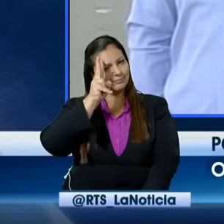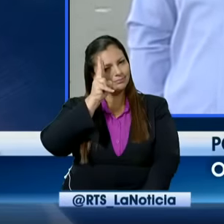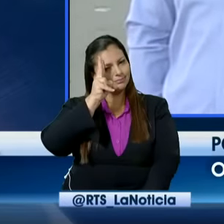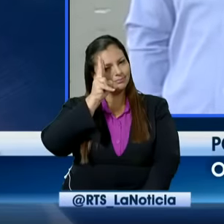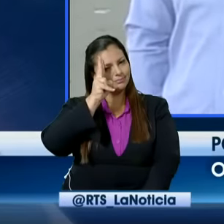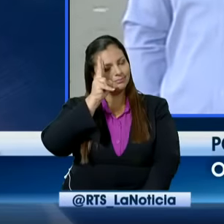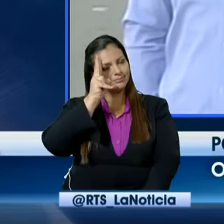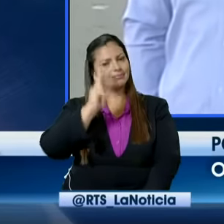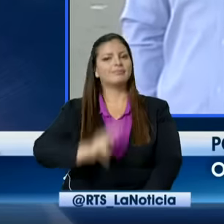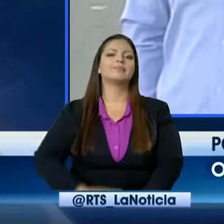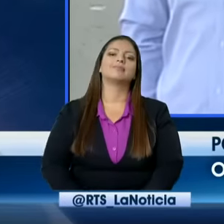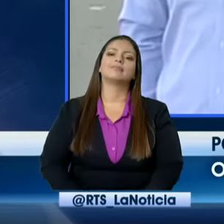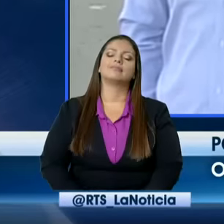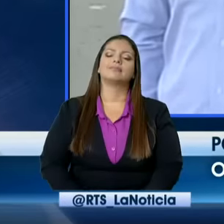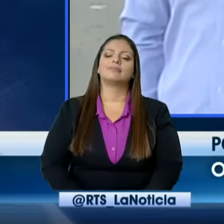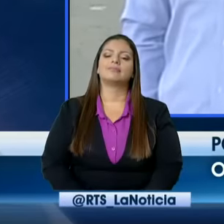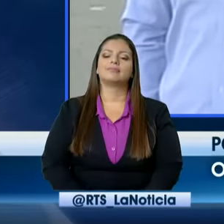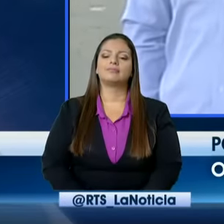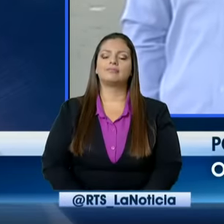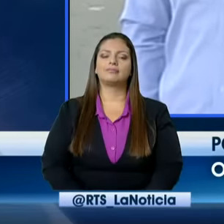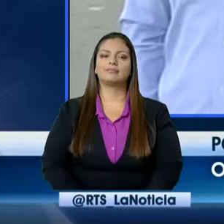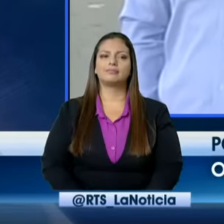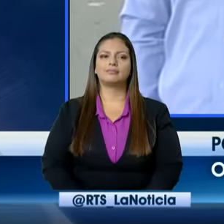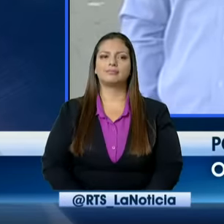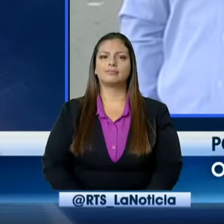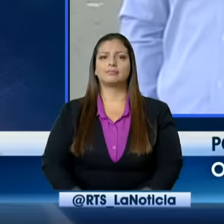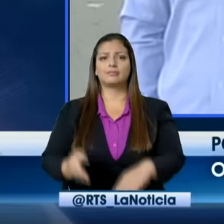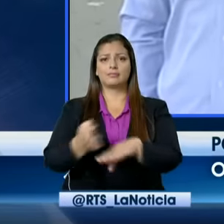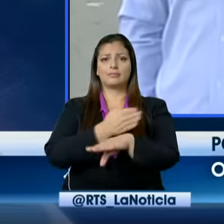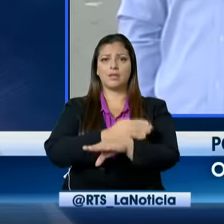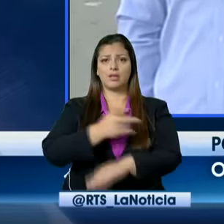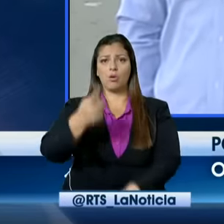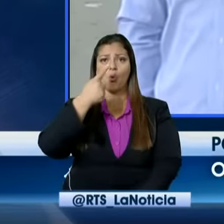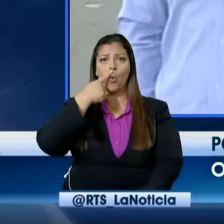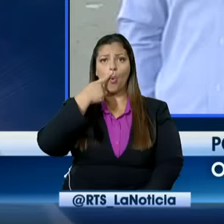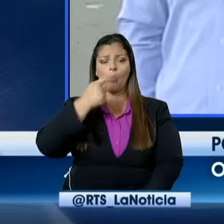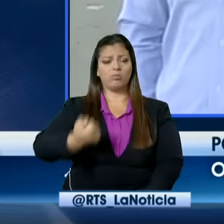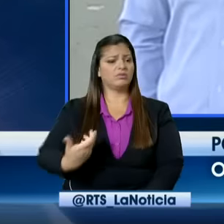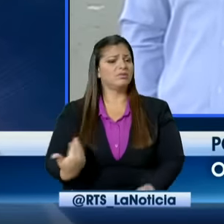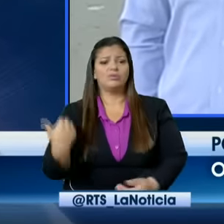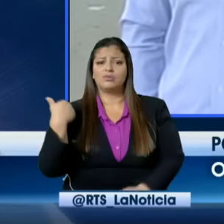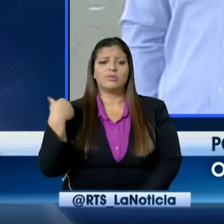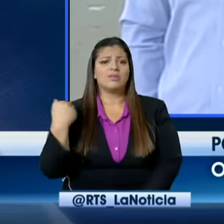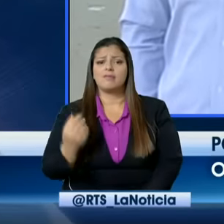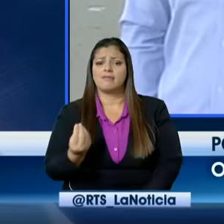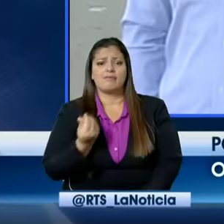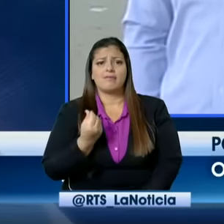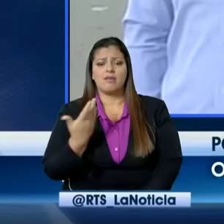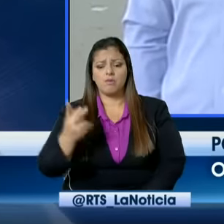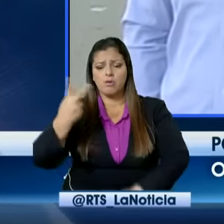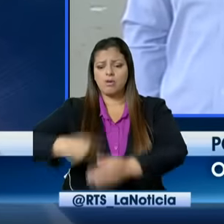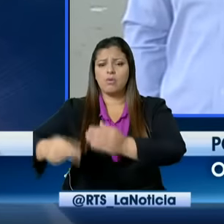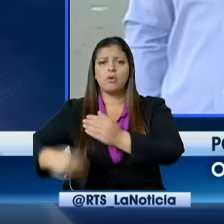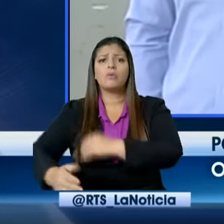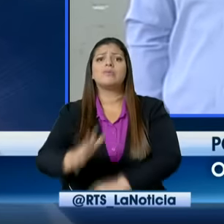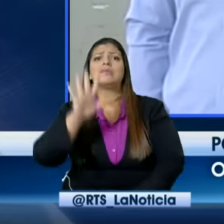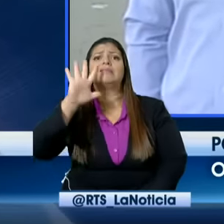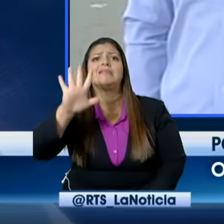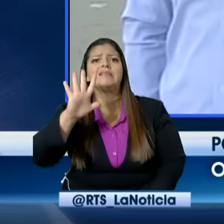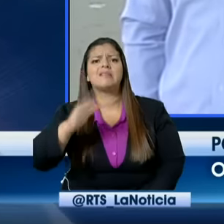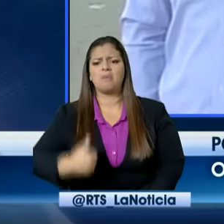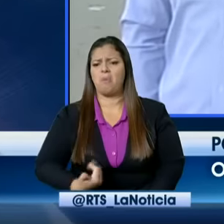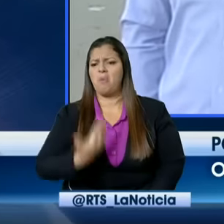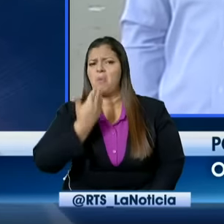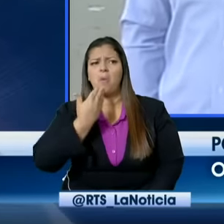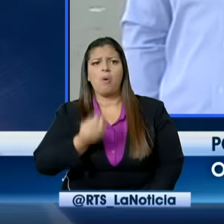Y ya hemos visto, acabamos de ver hace más temprano al señor preocupado, indudablemente, un hombre trabajador. Sí, pero si trabajas a través de,